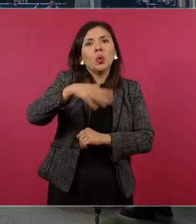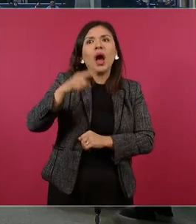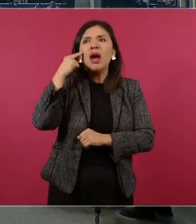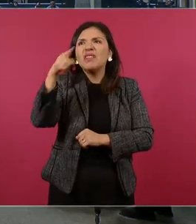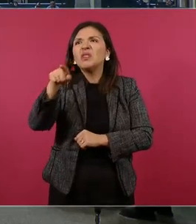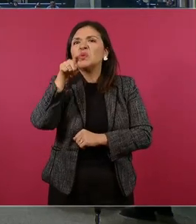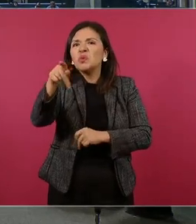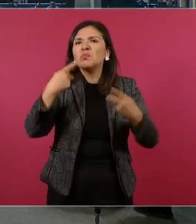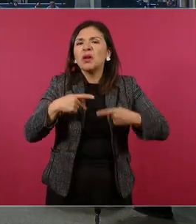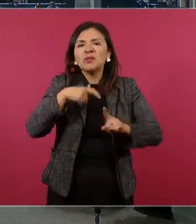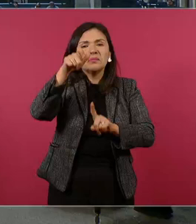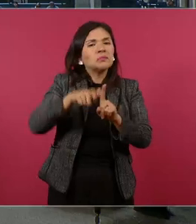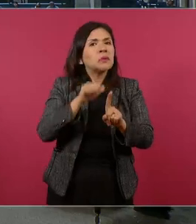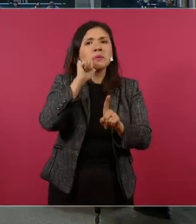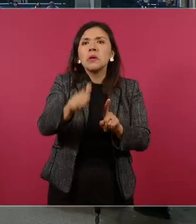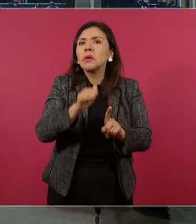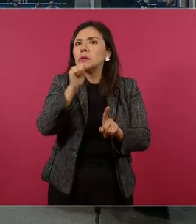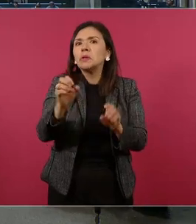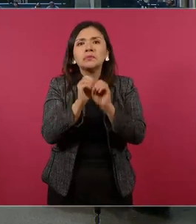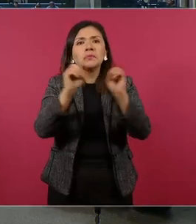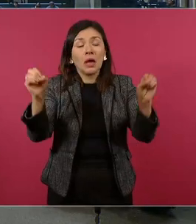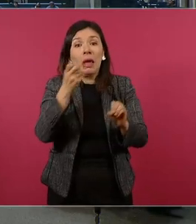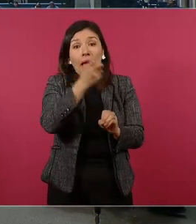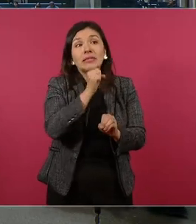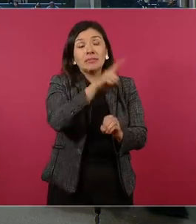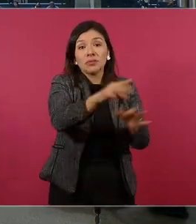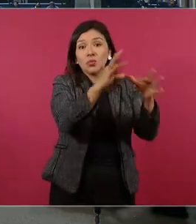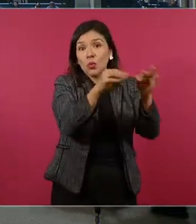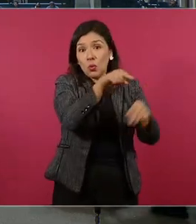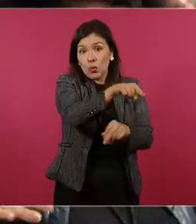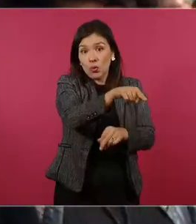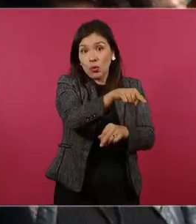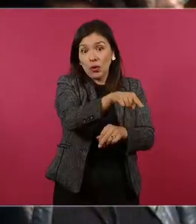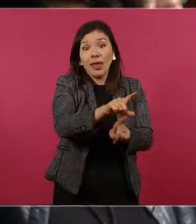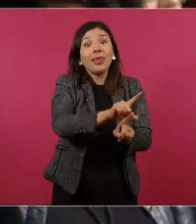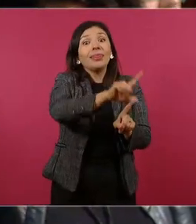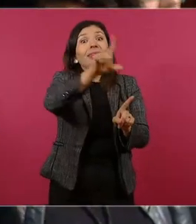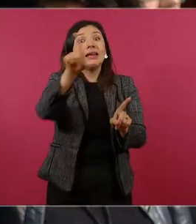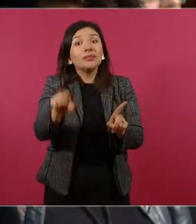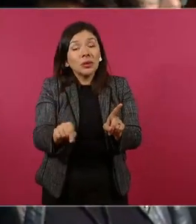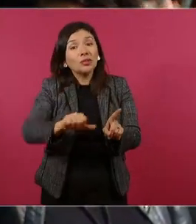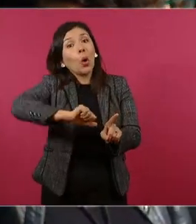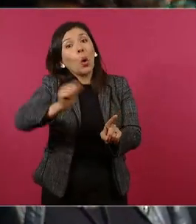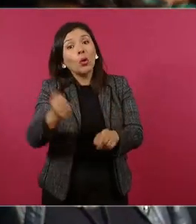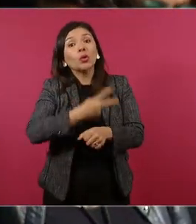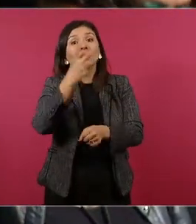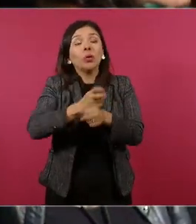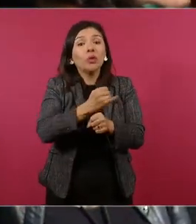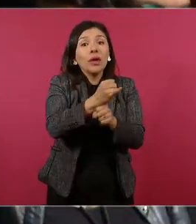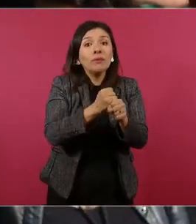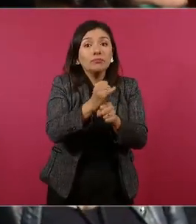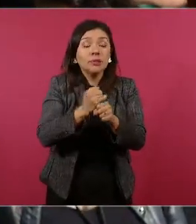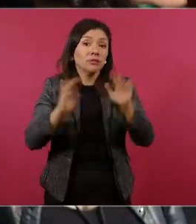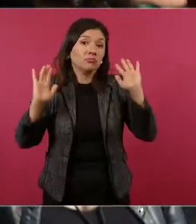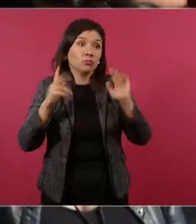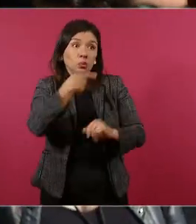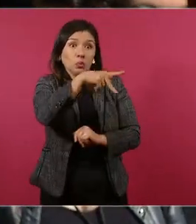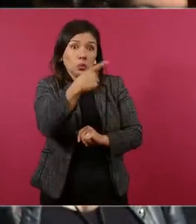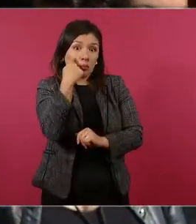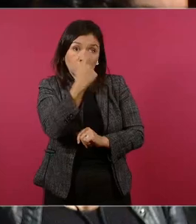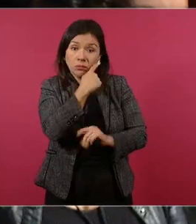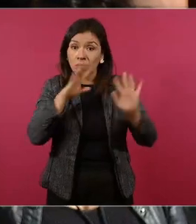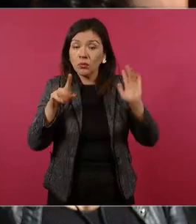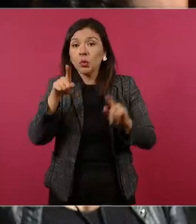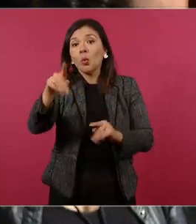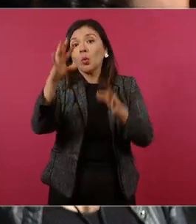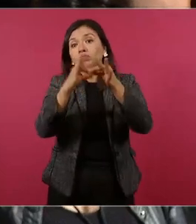Y esa esa ella explica que fue esa etapa Entonces ya después hizo su otra investigación pues cada quien que lo que lo vea y usted